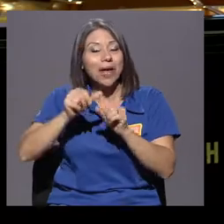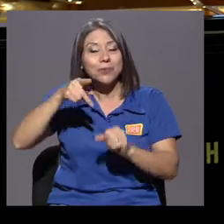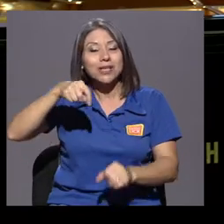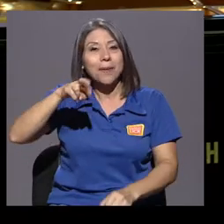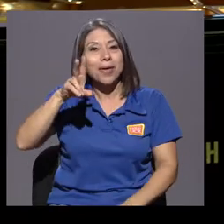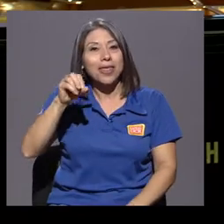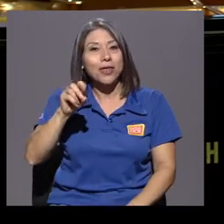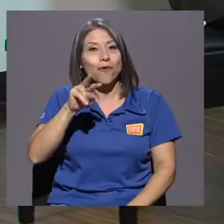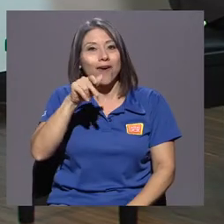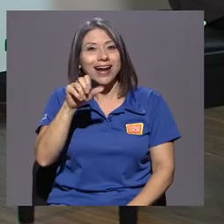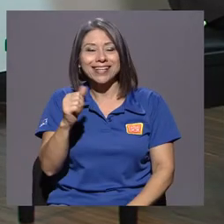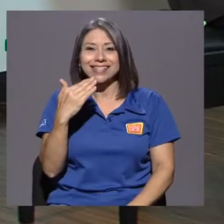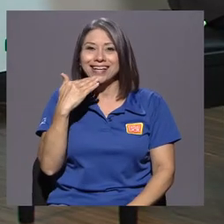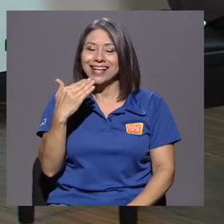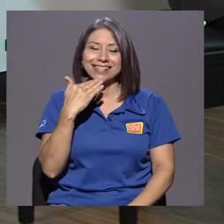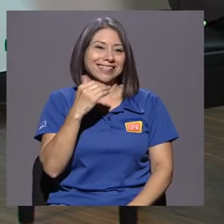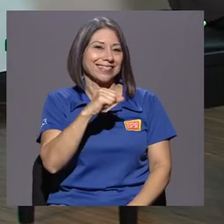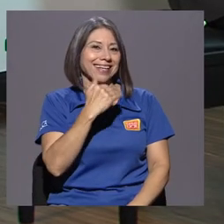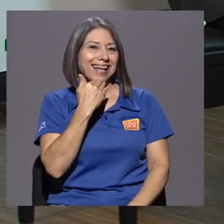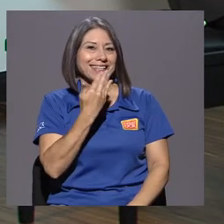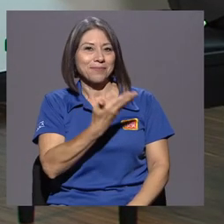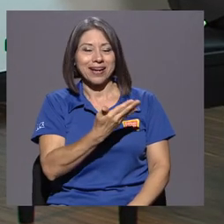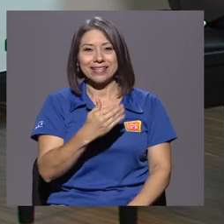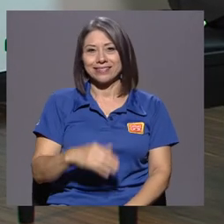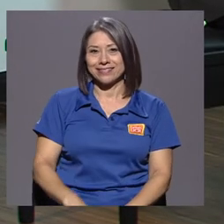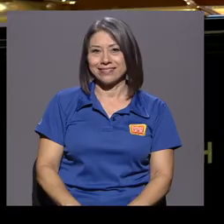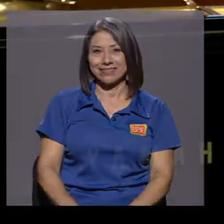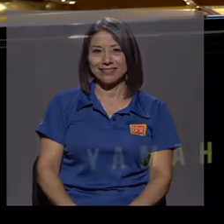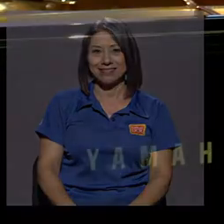claro claro gracias ya que gracias mayor